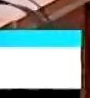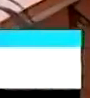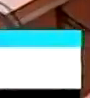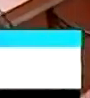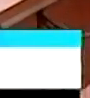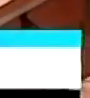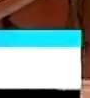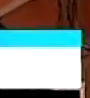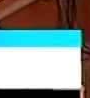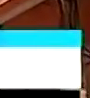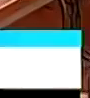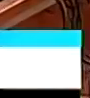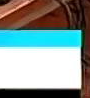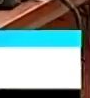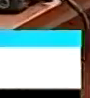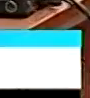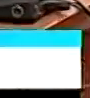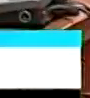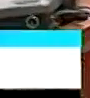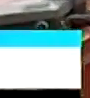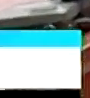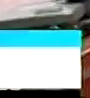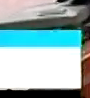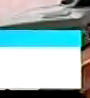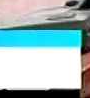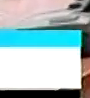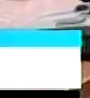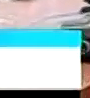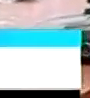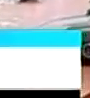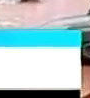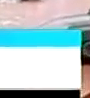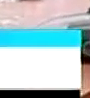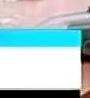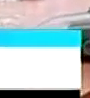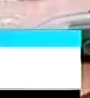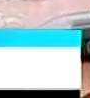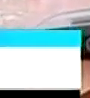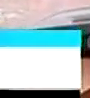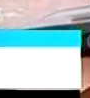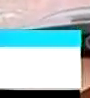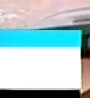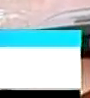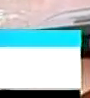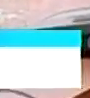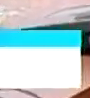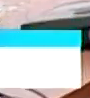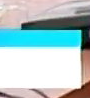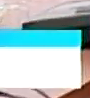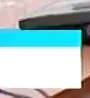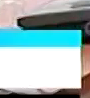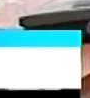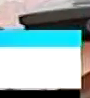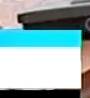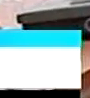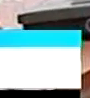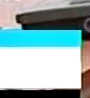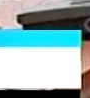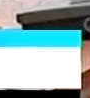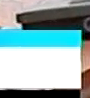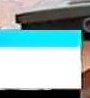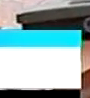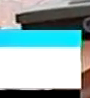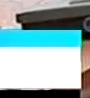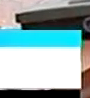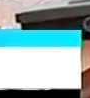Gracias. Bueno, buenas tardes con todos, señora congresista. Mi nombre es Jesús Linares, de la Dirección General de Saneamiento de la Propiedad Agraria y